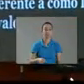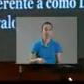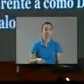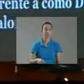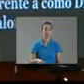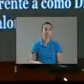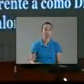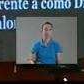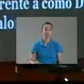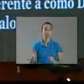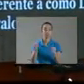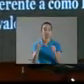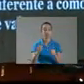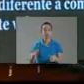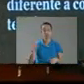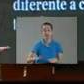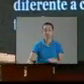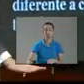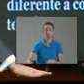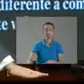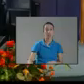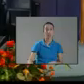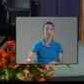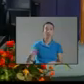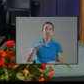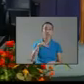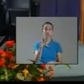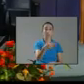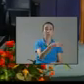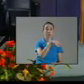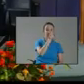No me emociona tu amén, fíjate.